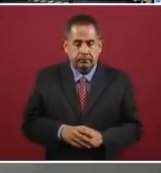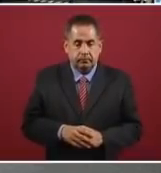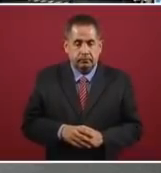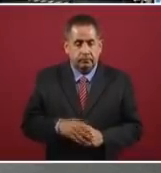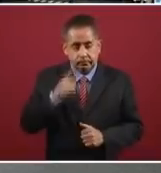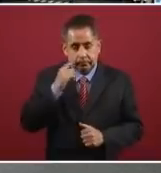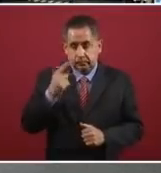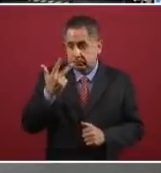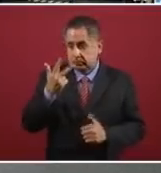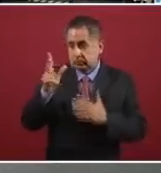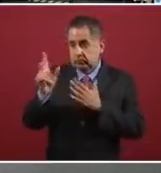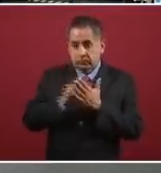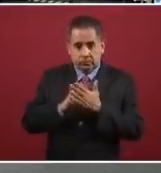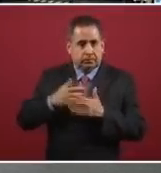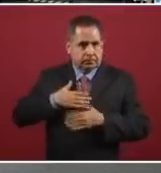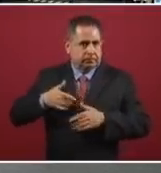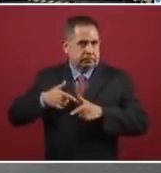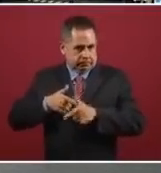llevamos 8 meses en el gobierno,